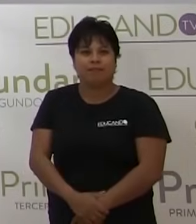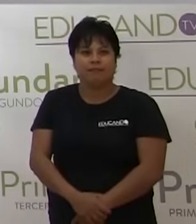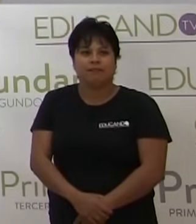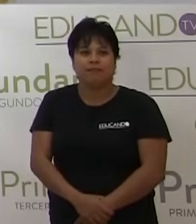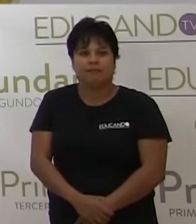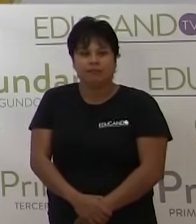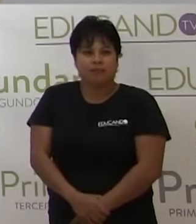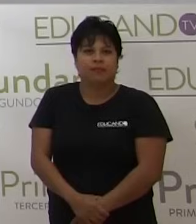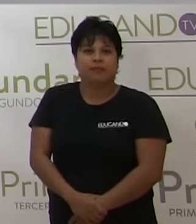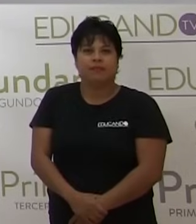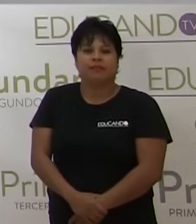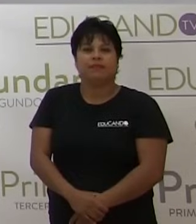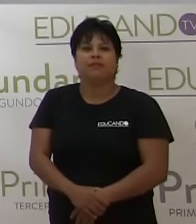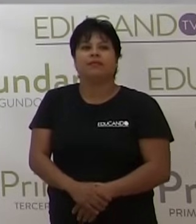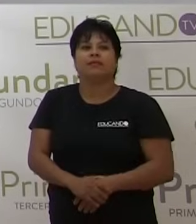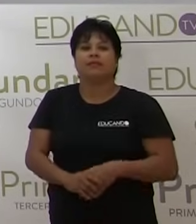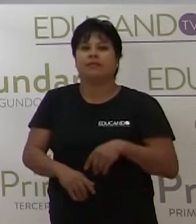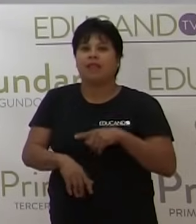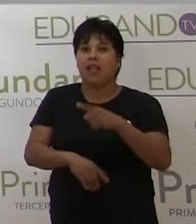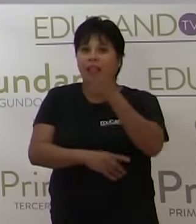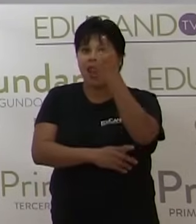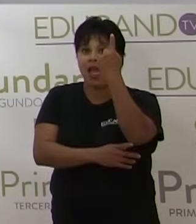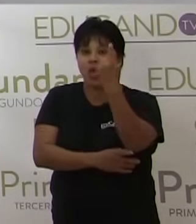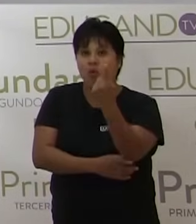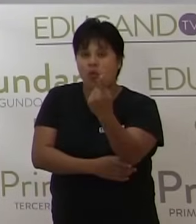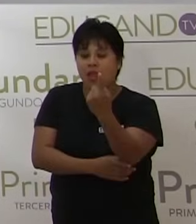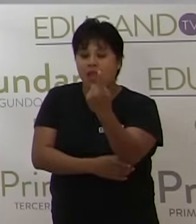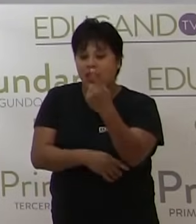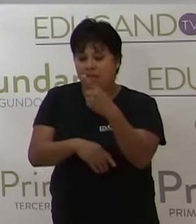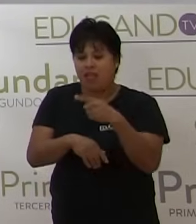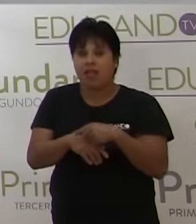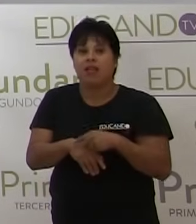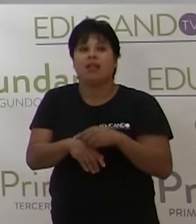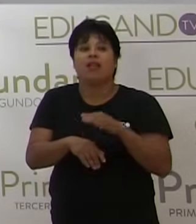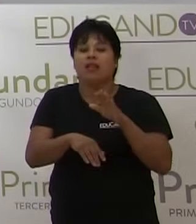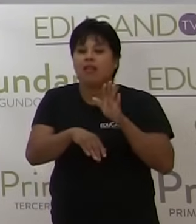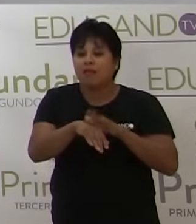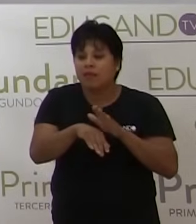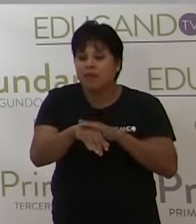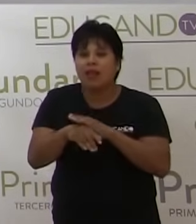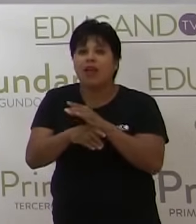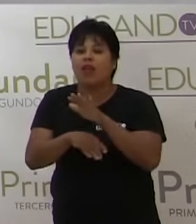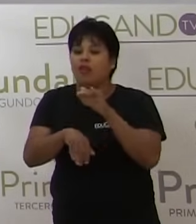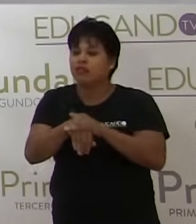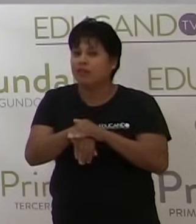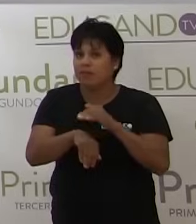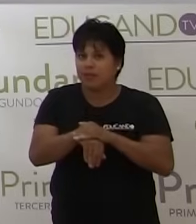preparar a la una Llamar a los